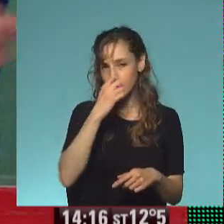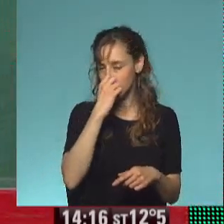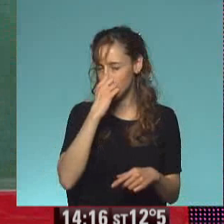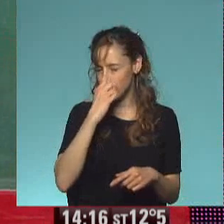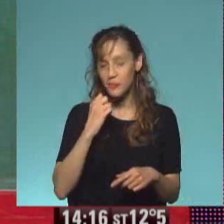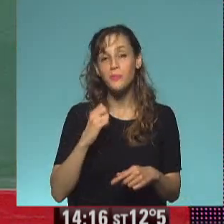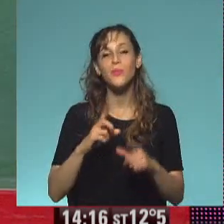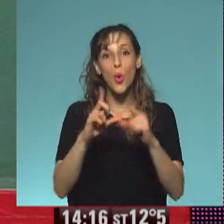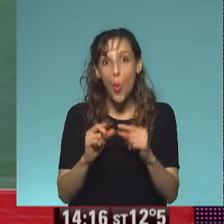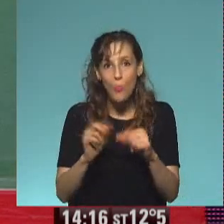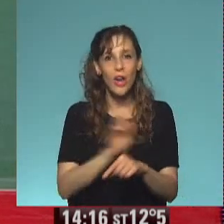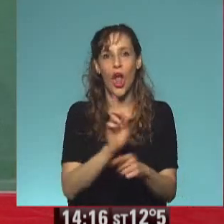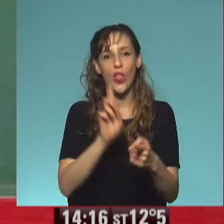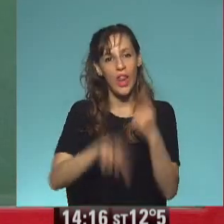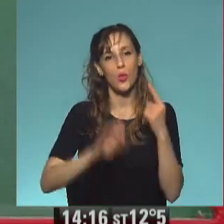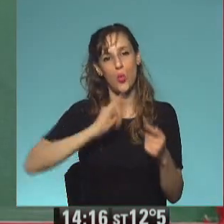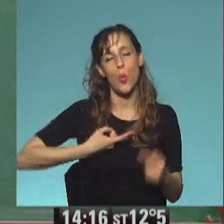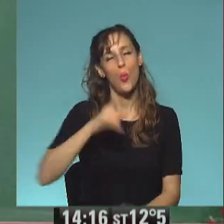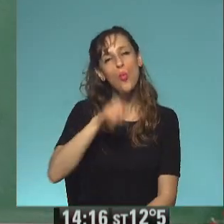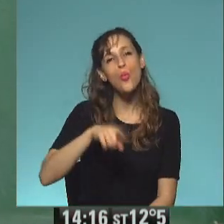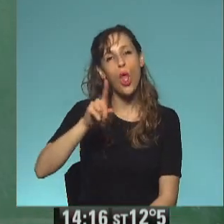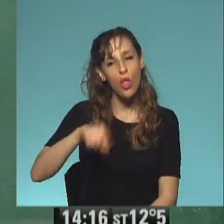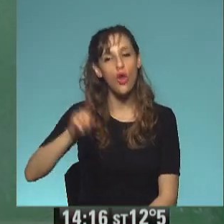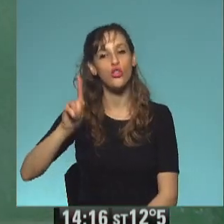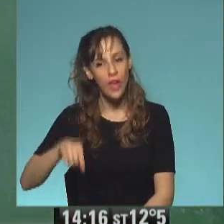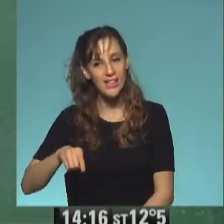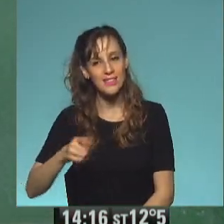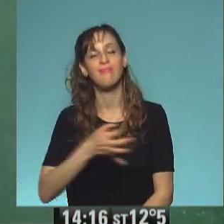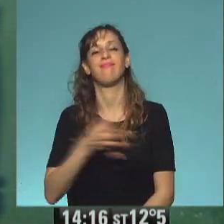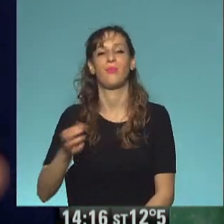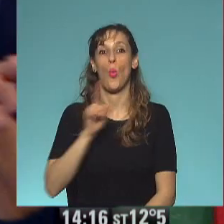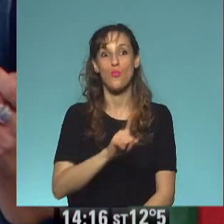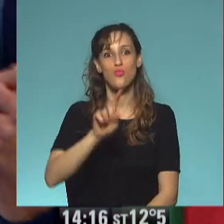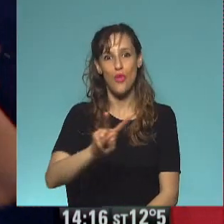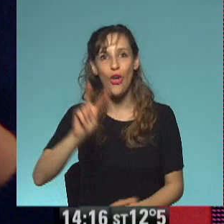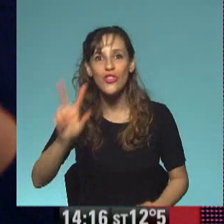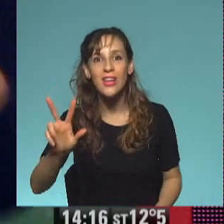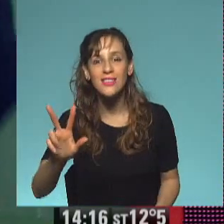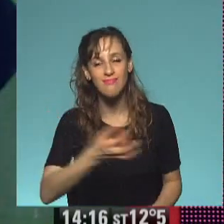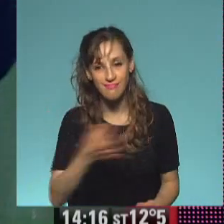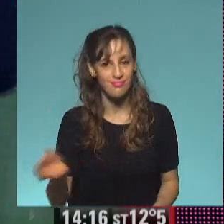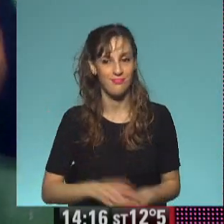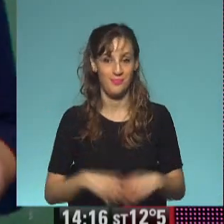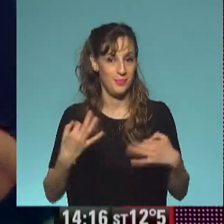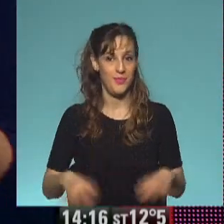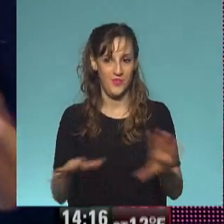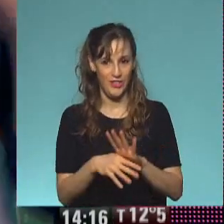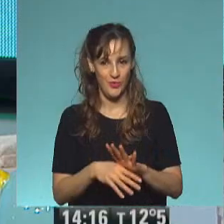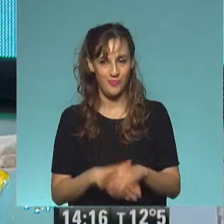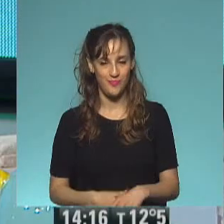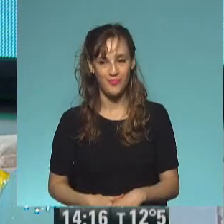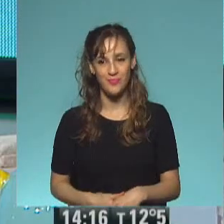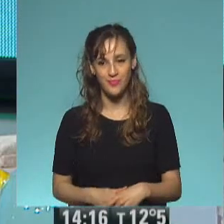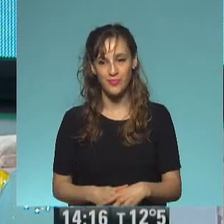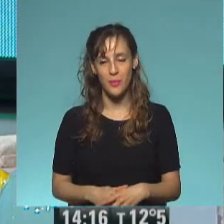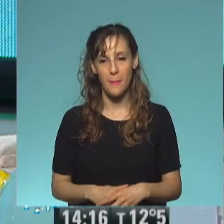3, está en los palitos. Si los contamos son 1, 2, 3. Ahí va. Muy bien. Tiro, ¿eh? Muy bien. El sonido siempre